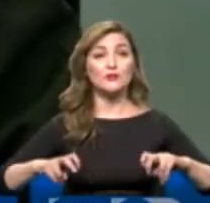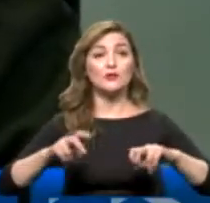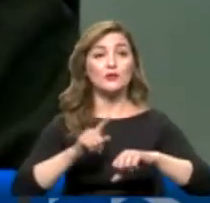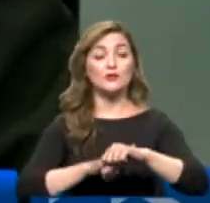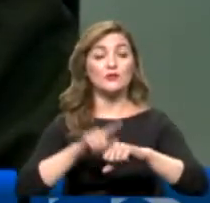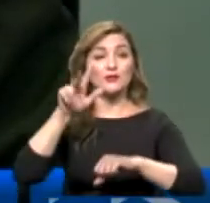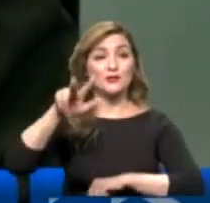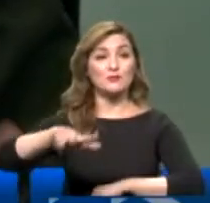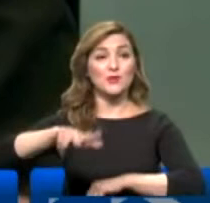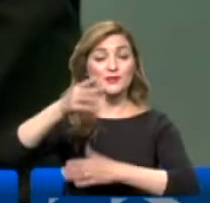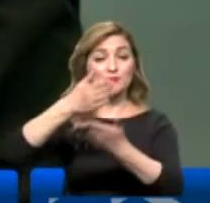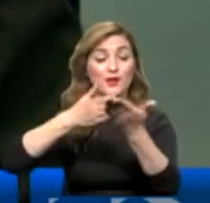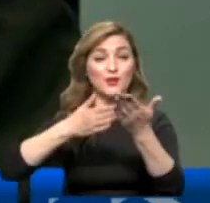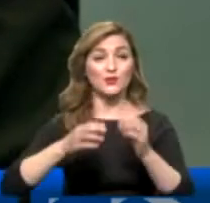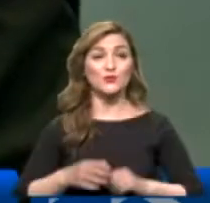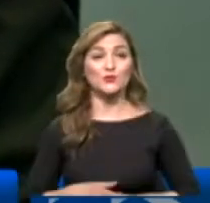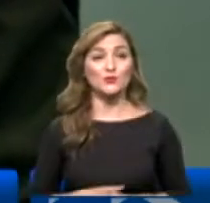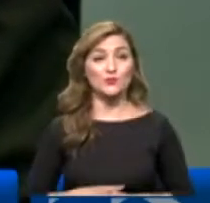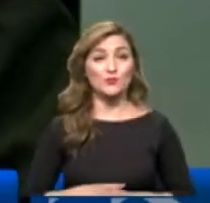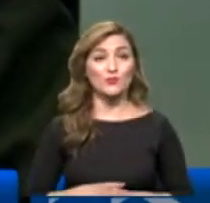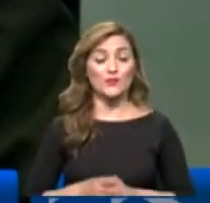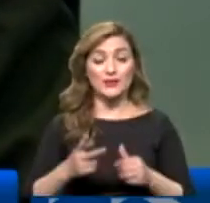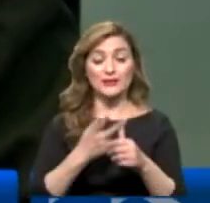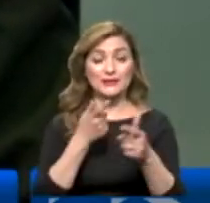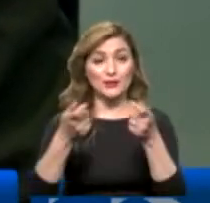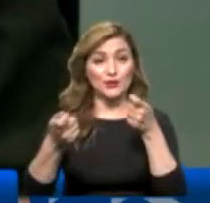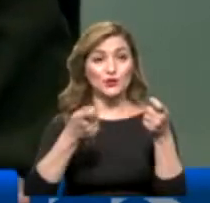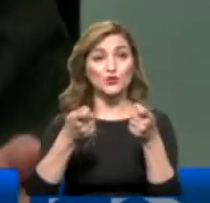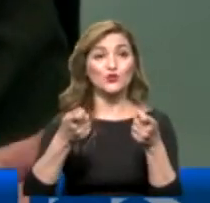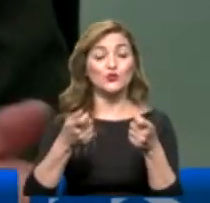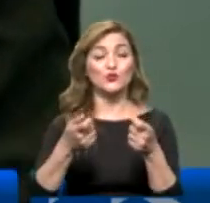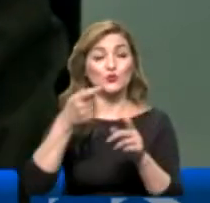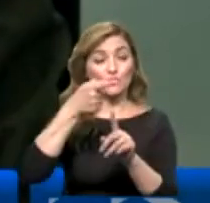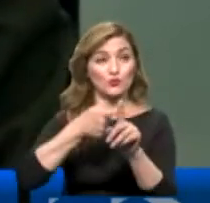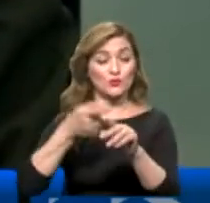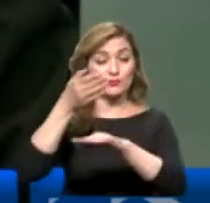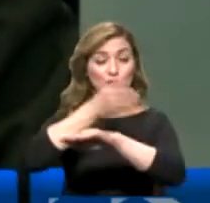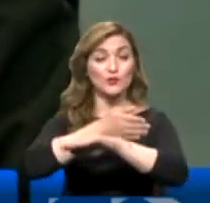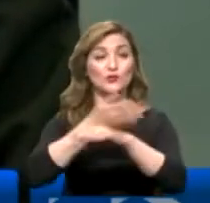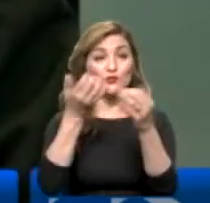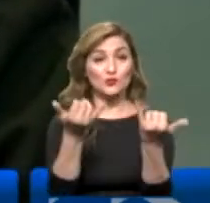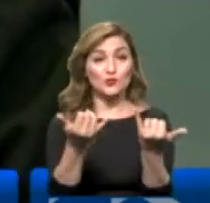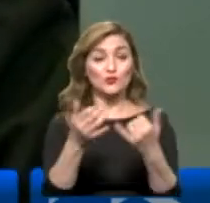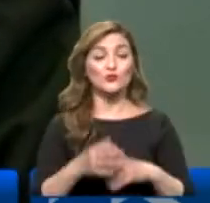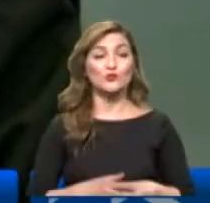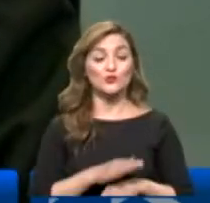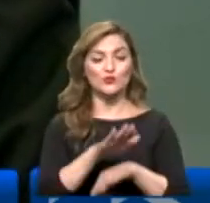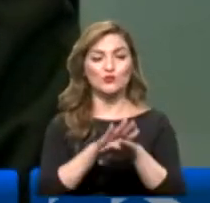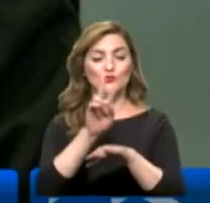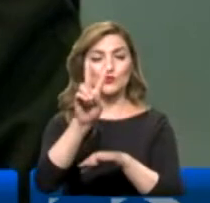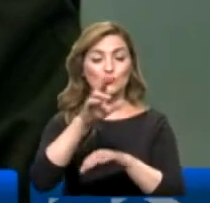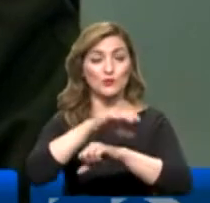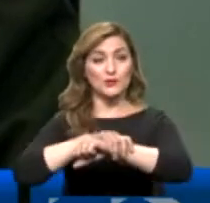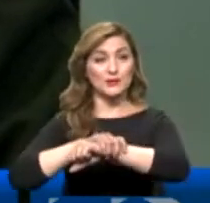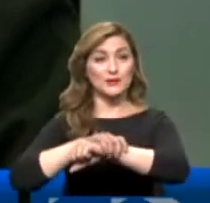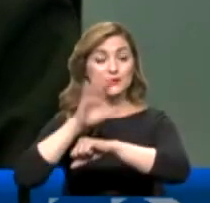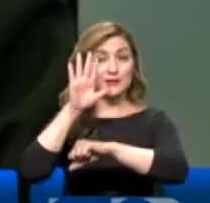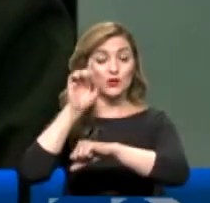aproximadamente 3 meses y medio. Es la tercera operación dentro del mes anterior y este, sobre dos detenidos con